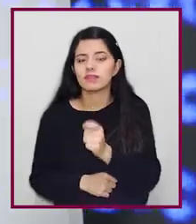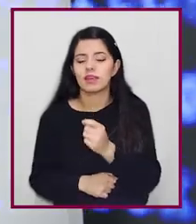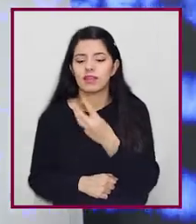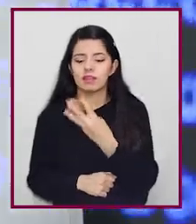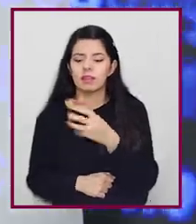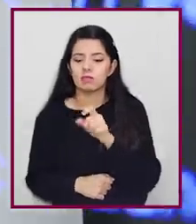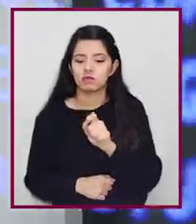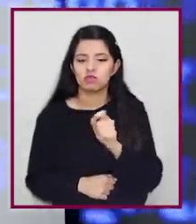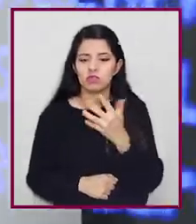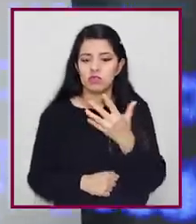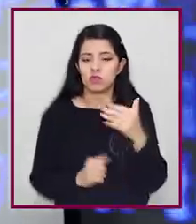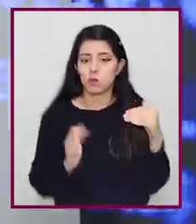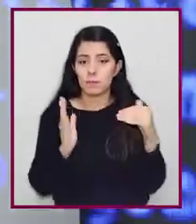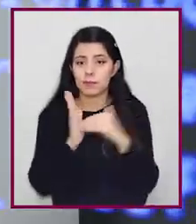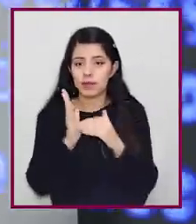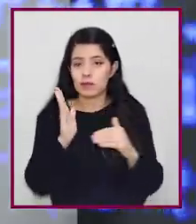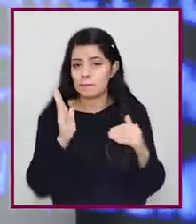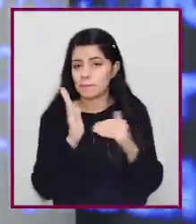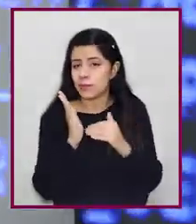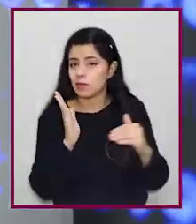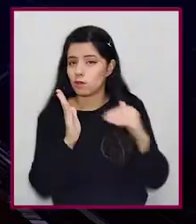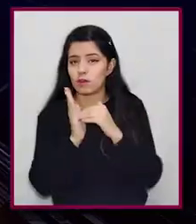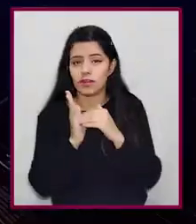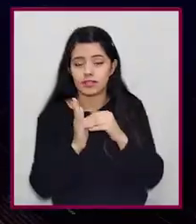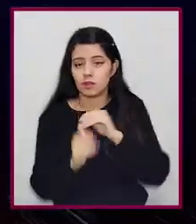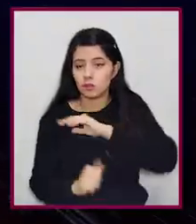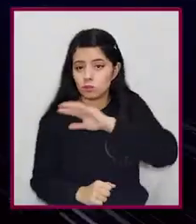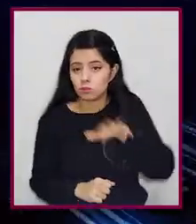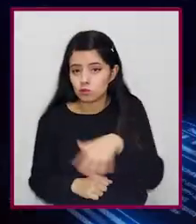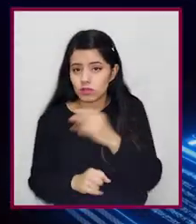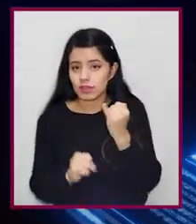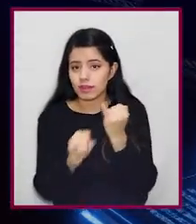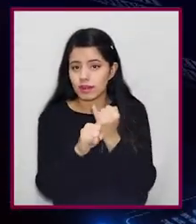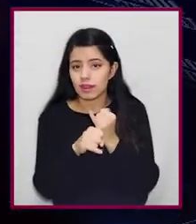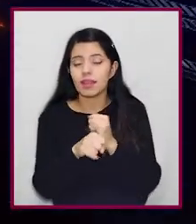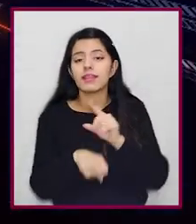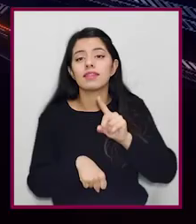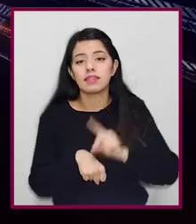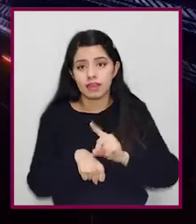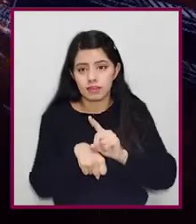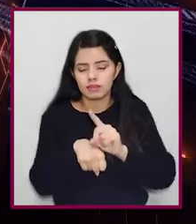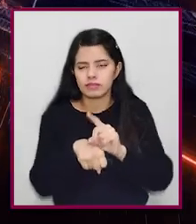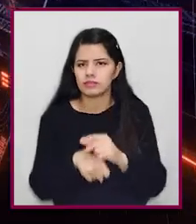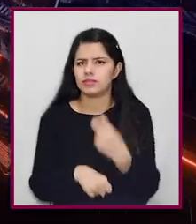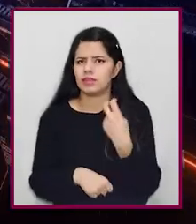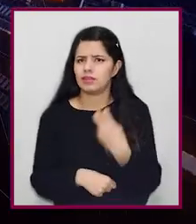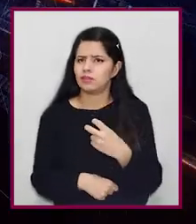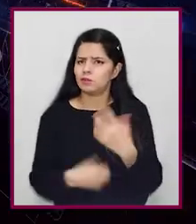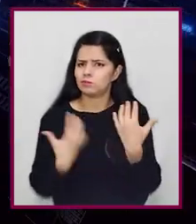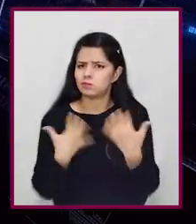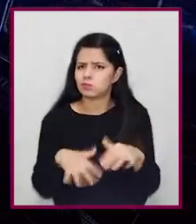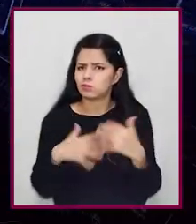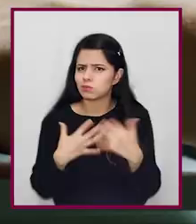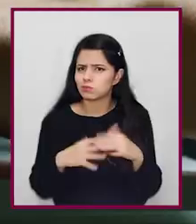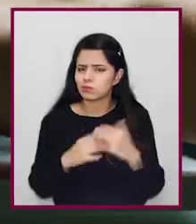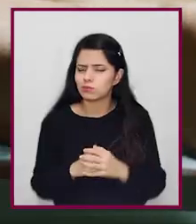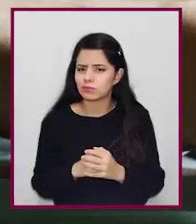3.5 mil millones de búsqueda por día. ¡Guau! ¡Eso es increíble!